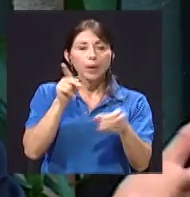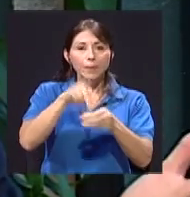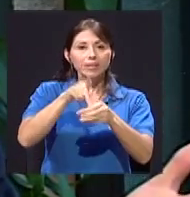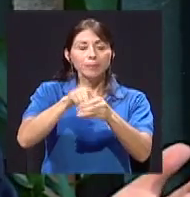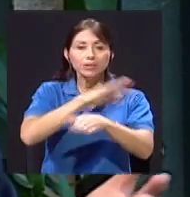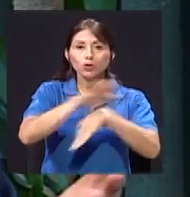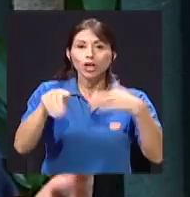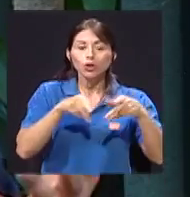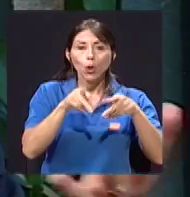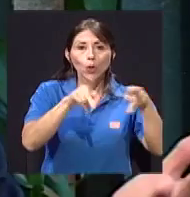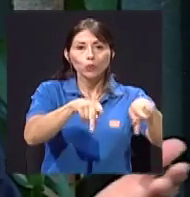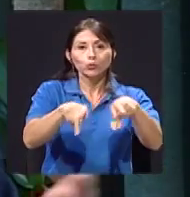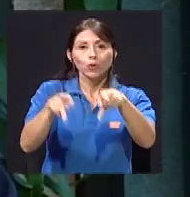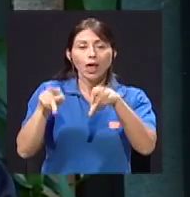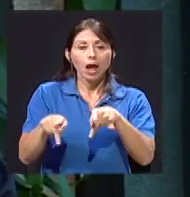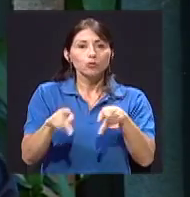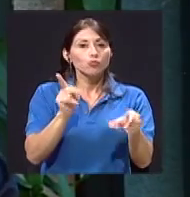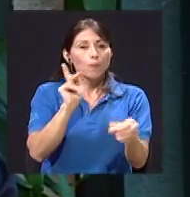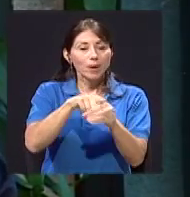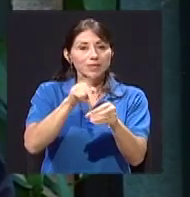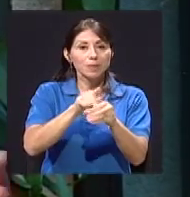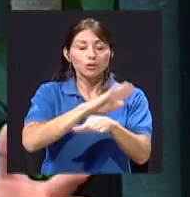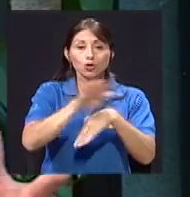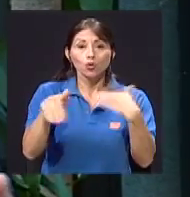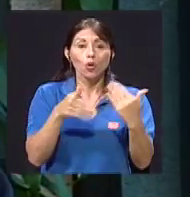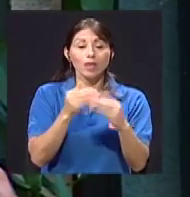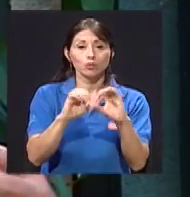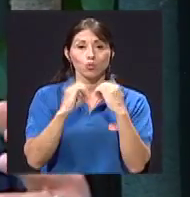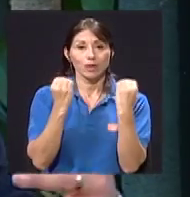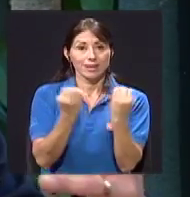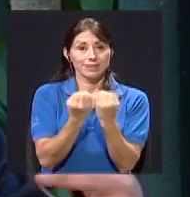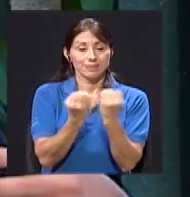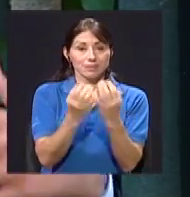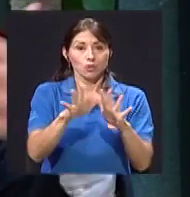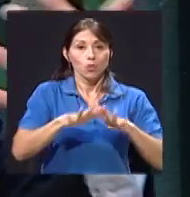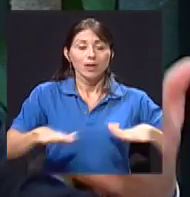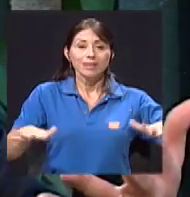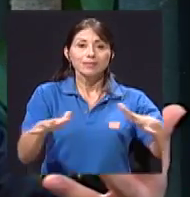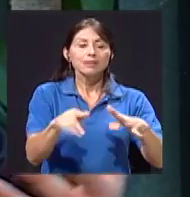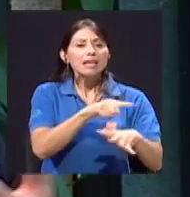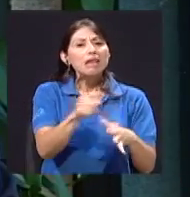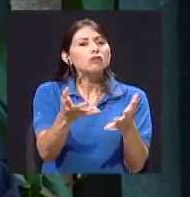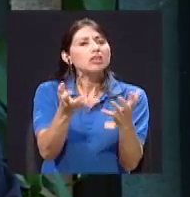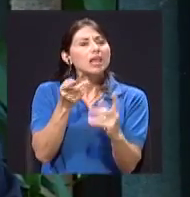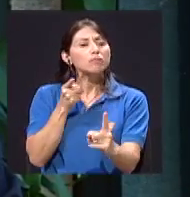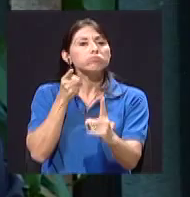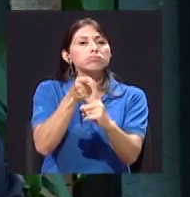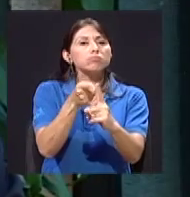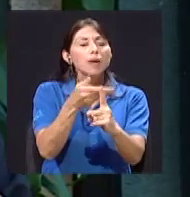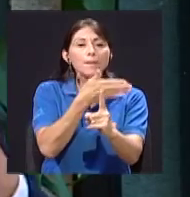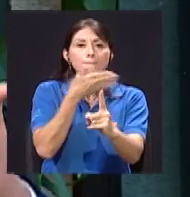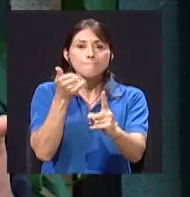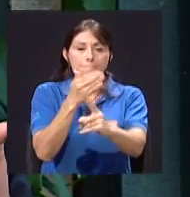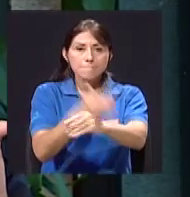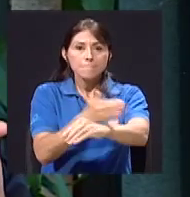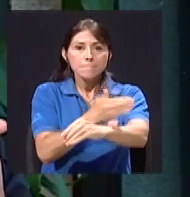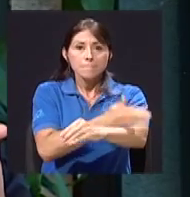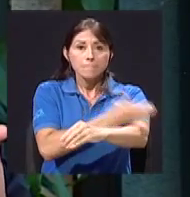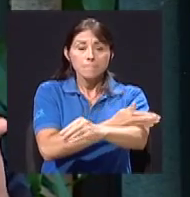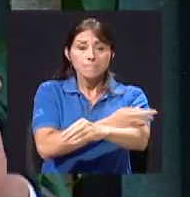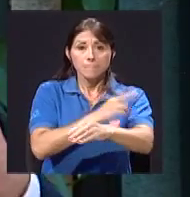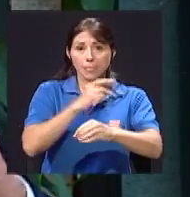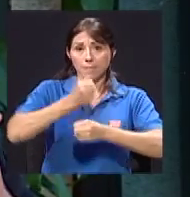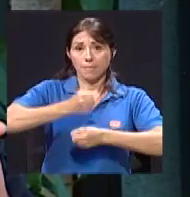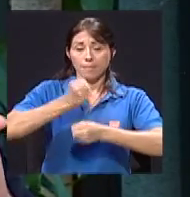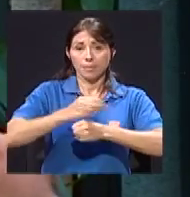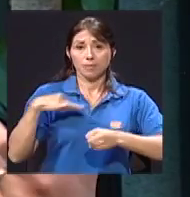de todos los ciudadanos y las organizaciones de la sociedad civil, que busquen mejorar y fortalecer el papel tanto del rector del